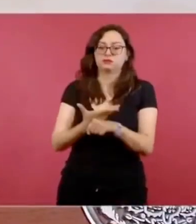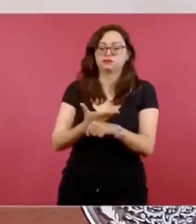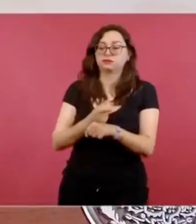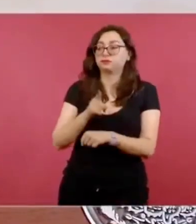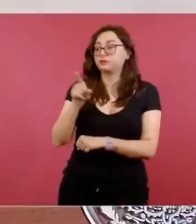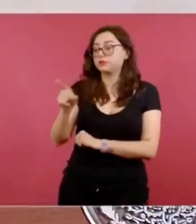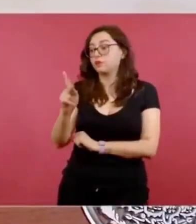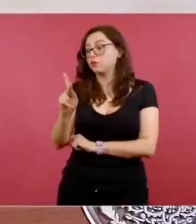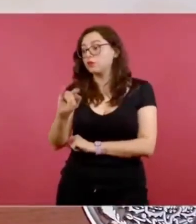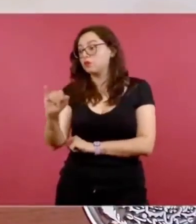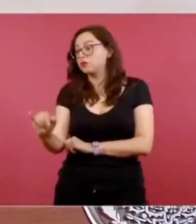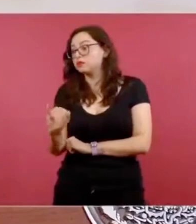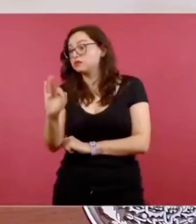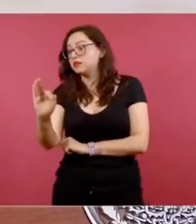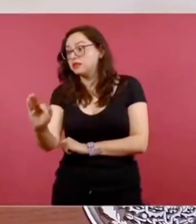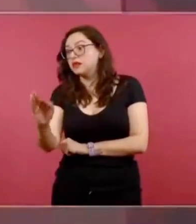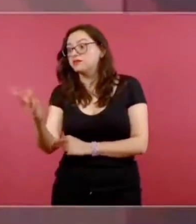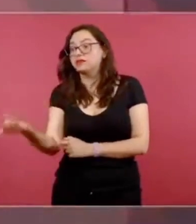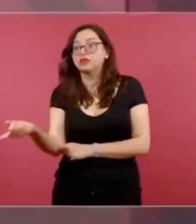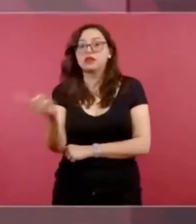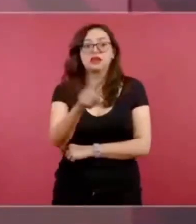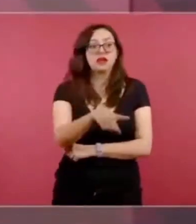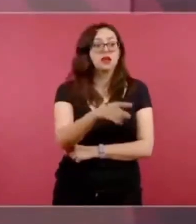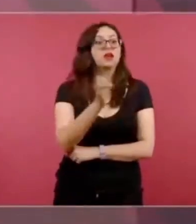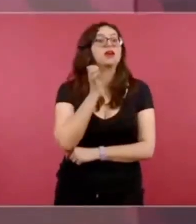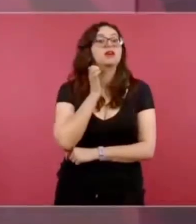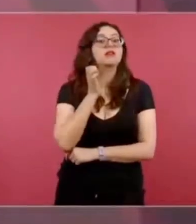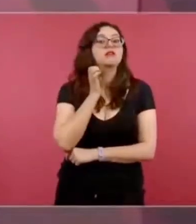la gran corrupción del Poder Judicial